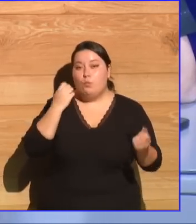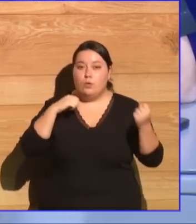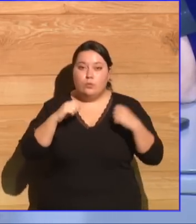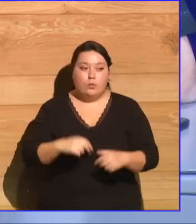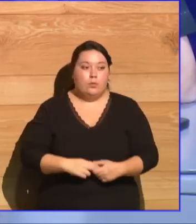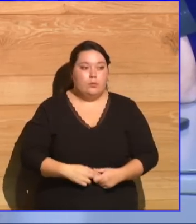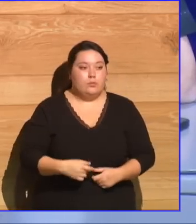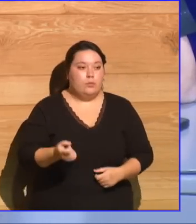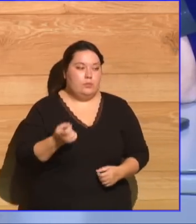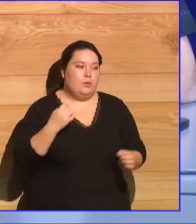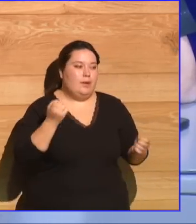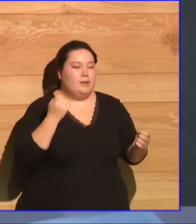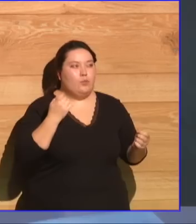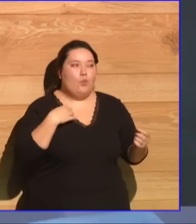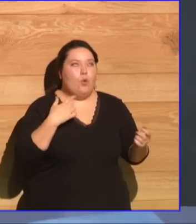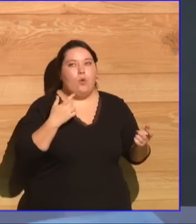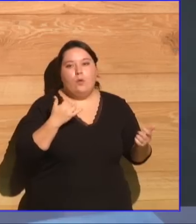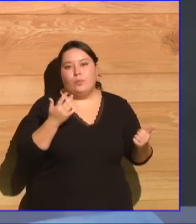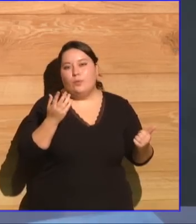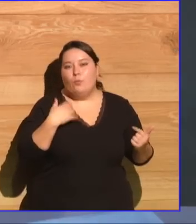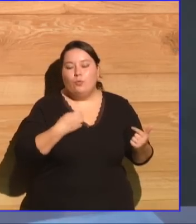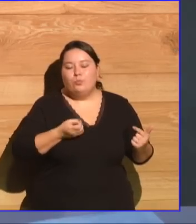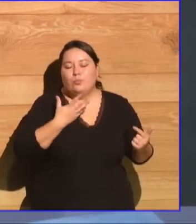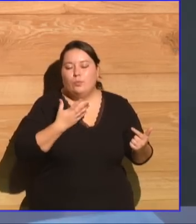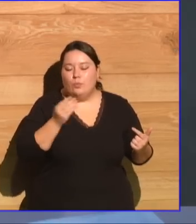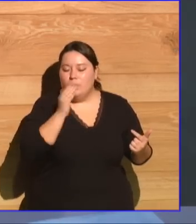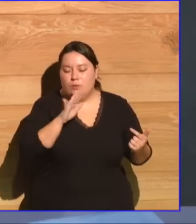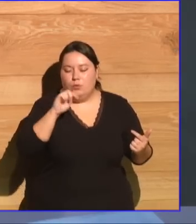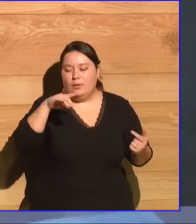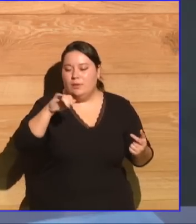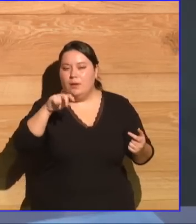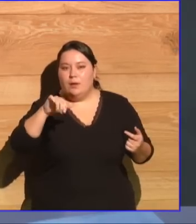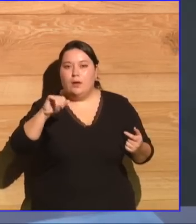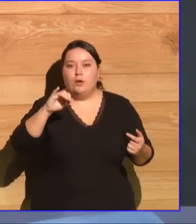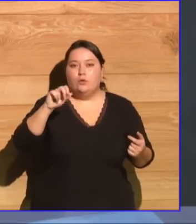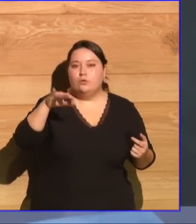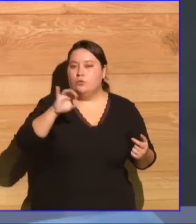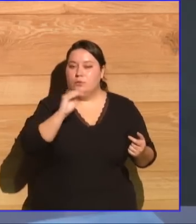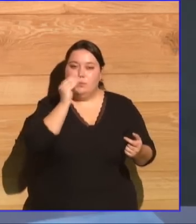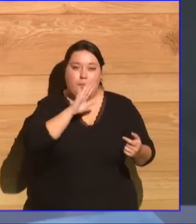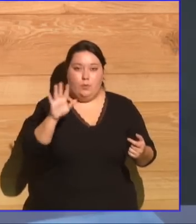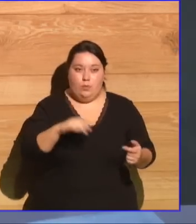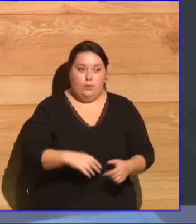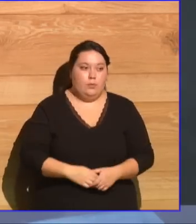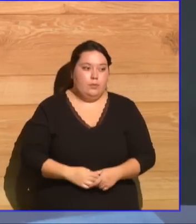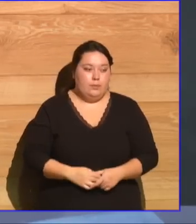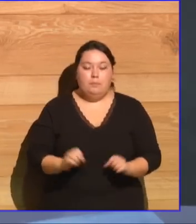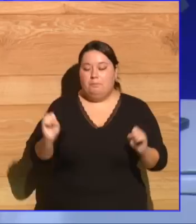Harrison Ford tiene un carisma acojonante y es el mejor Indiana Jones posible. Vale. Sí, Eso es lo que pienso de Harrison Vale, Ford.